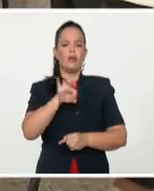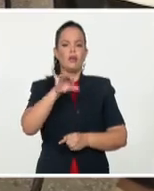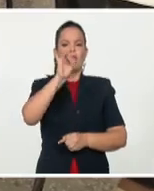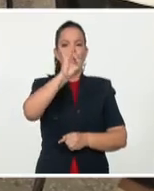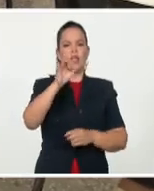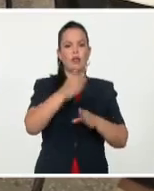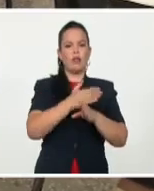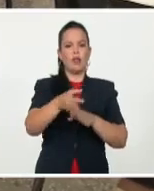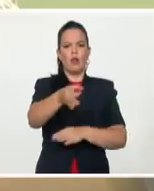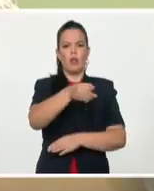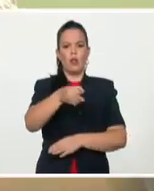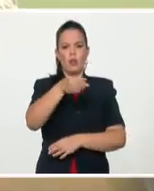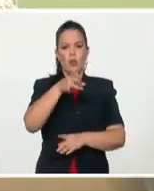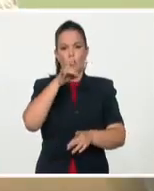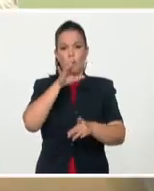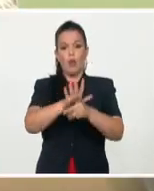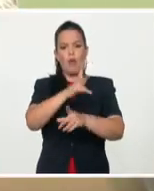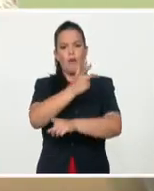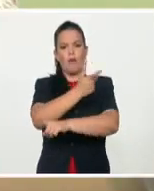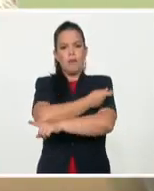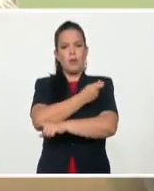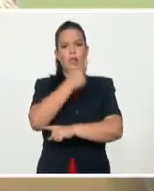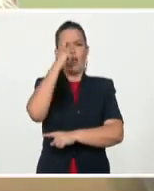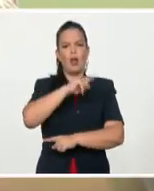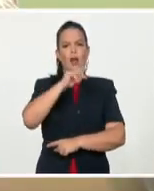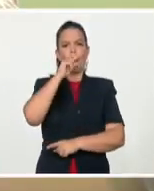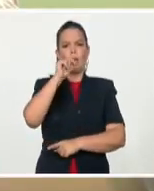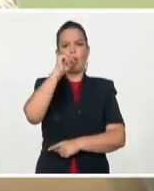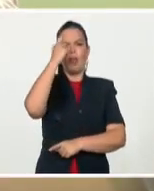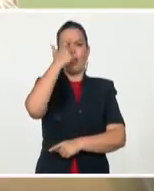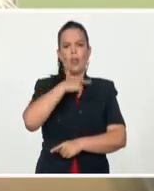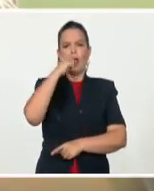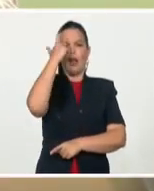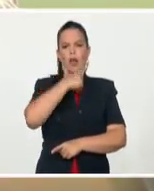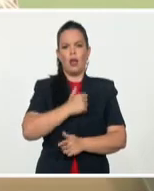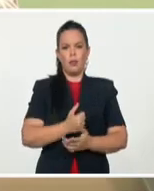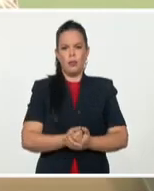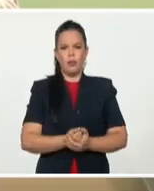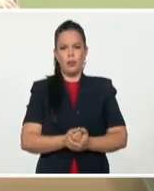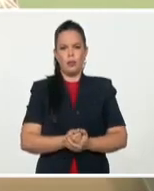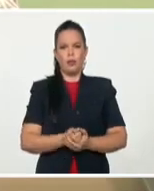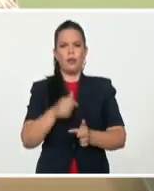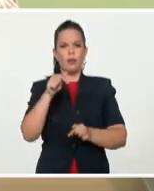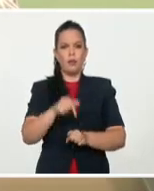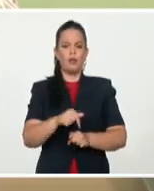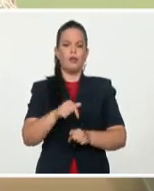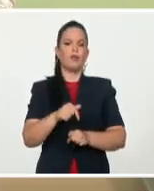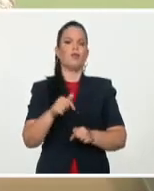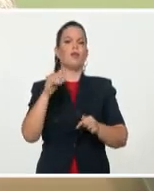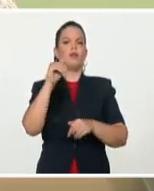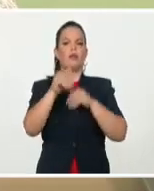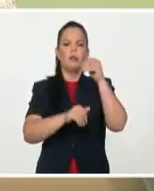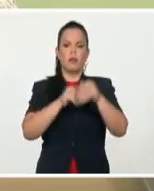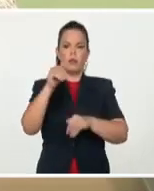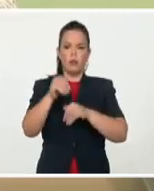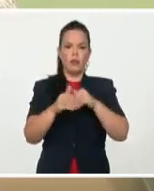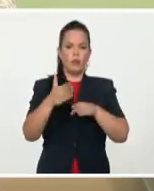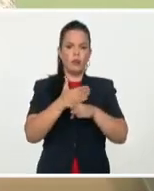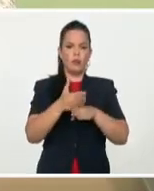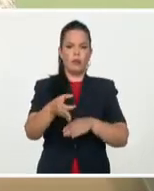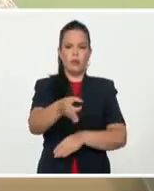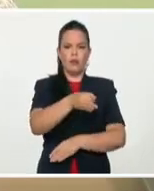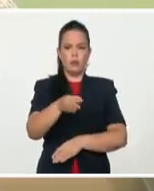Vacunal Abdala. En esta intervención se incluirán 790.095 sujetos distribuidos en los siguientes municipios. En una primera etapa,